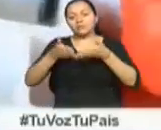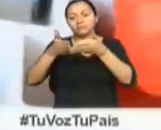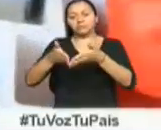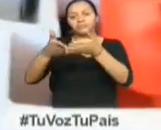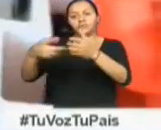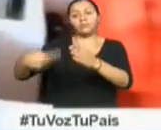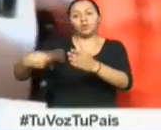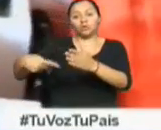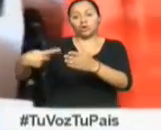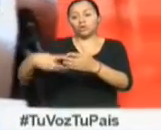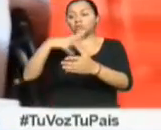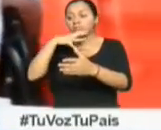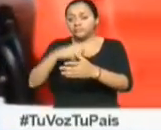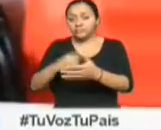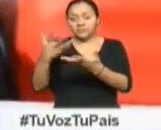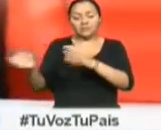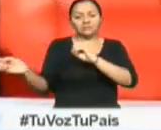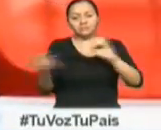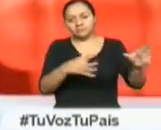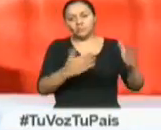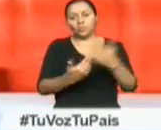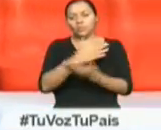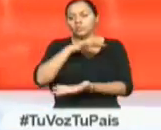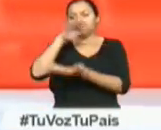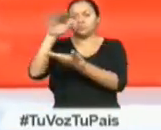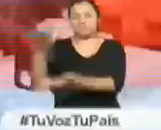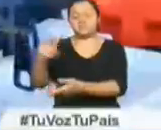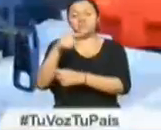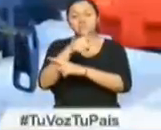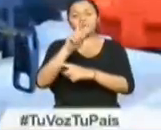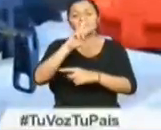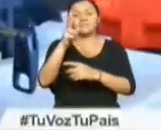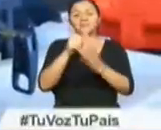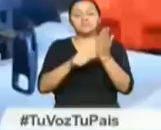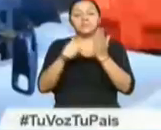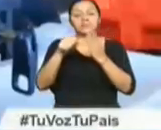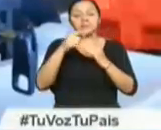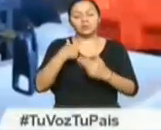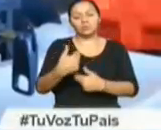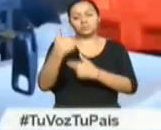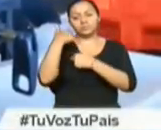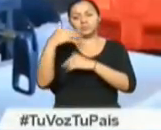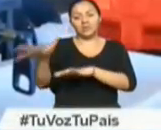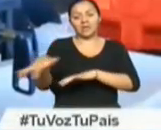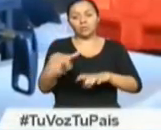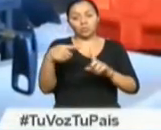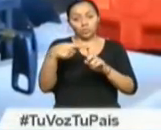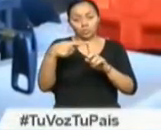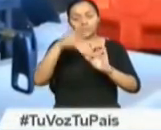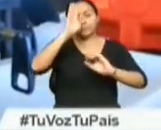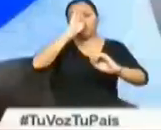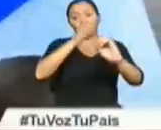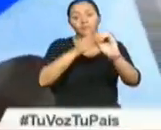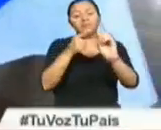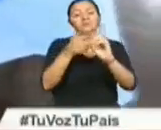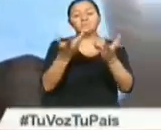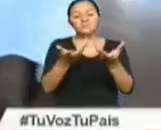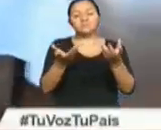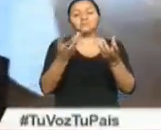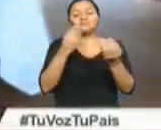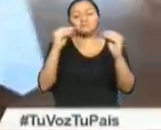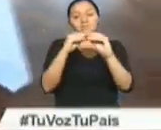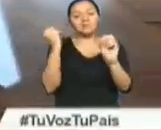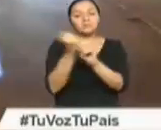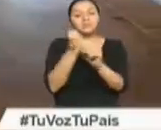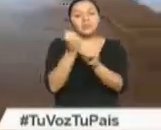dotación de motores fuera de borda, desarrollado por el Viceministerio de Acuacultura y Pesca, tiene como objetivo fortalecer las capacidades